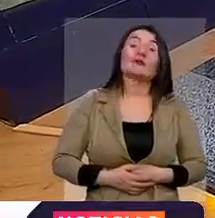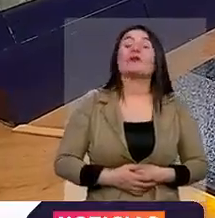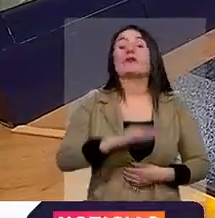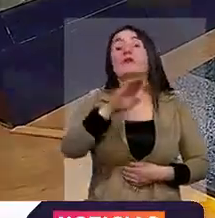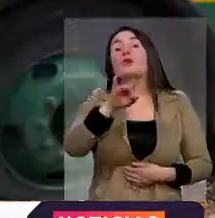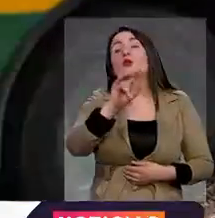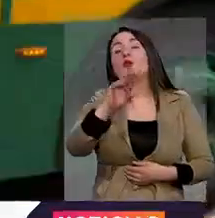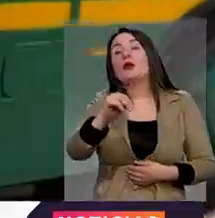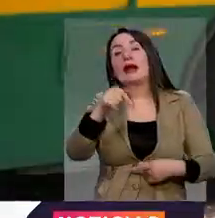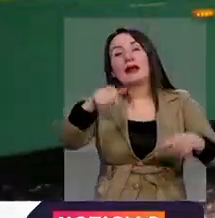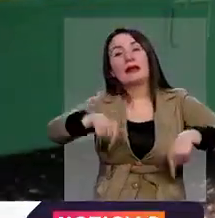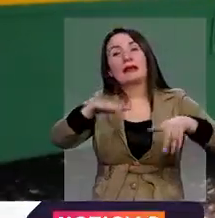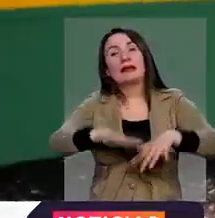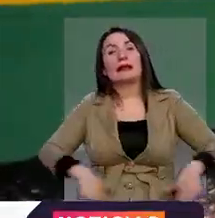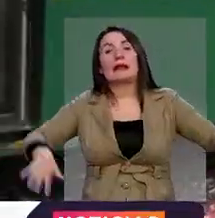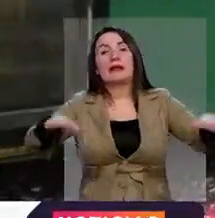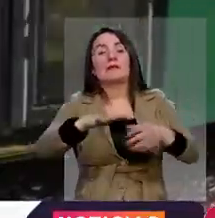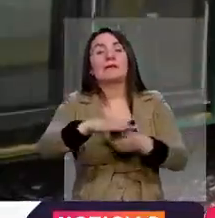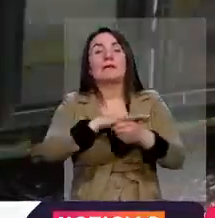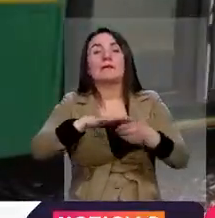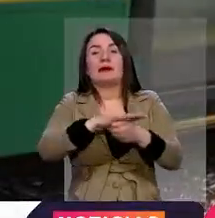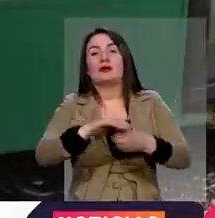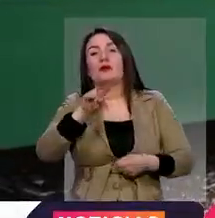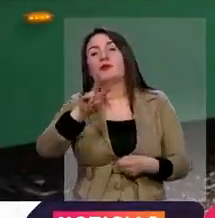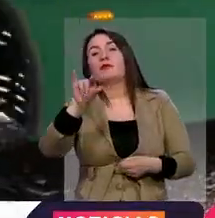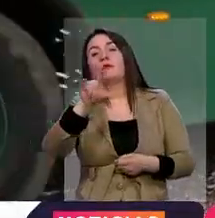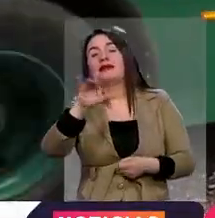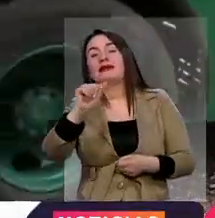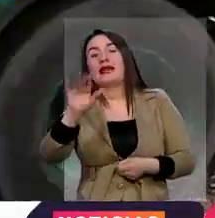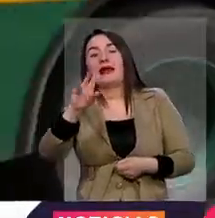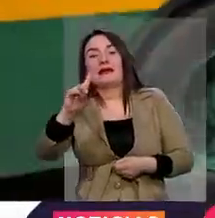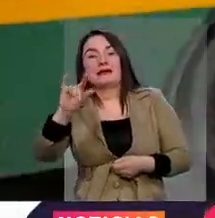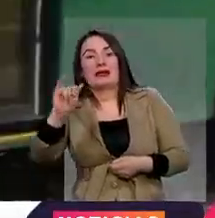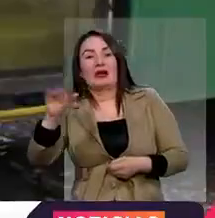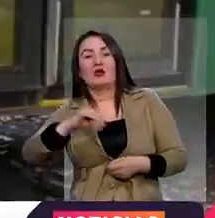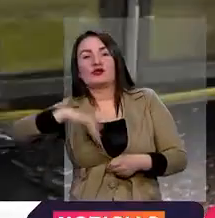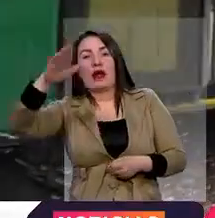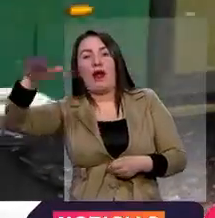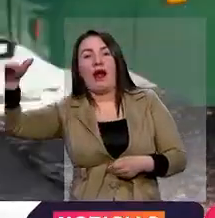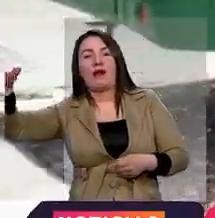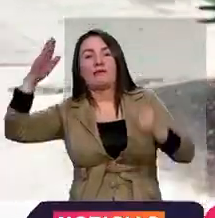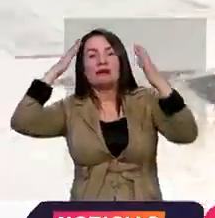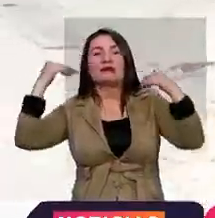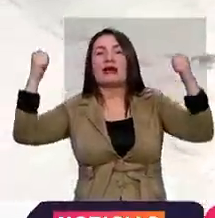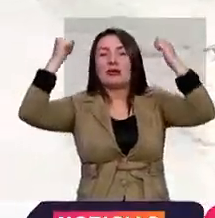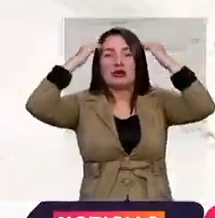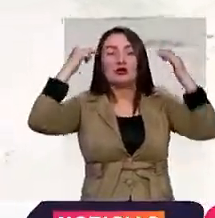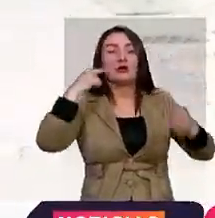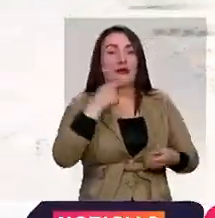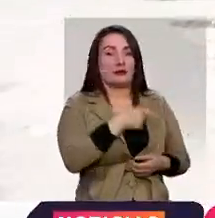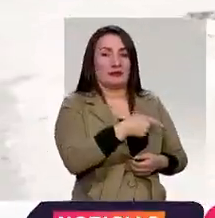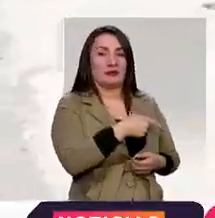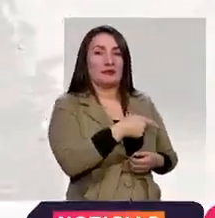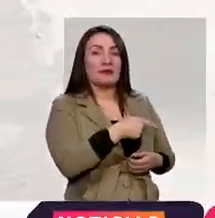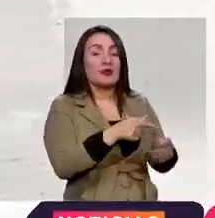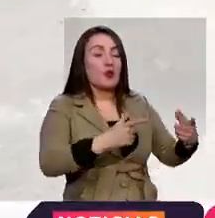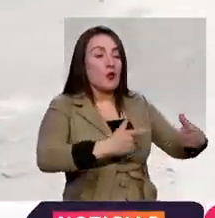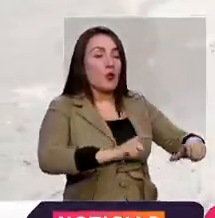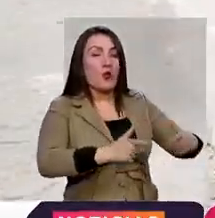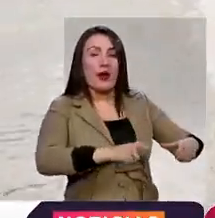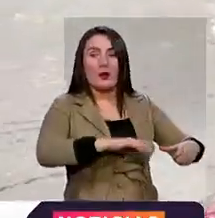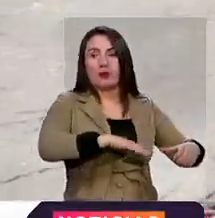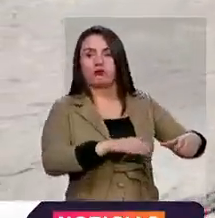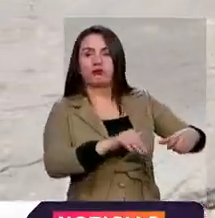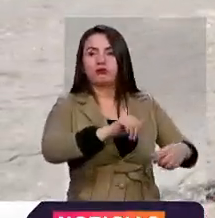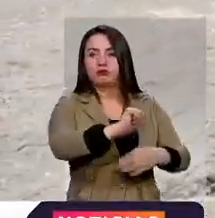Juan, justamente nos encontramos en el barrio Villa de los Alpes, localidad de San Cristóbal. Lo que dice la comunidad es que la próxima